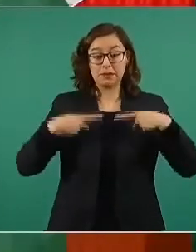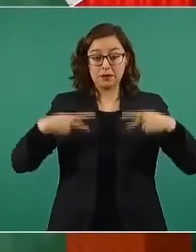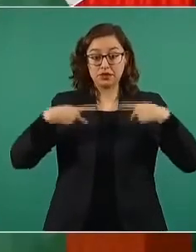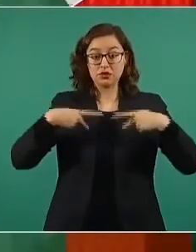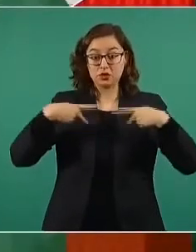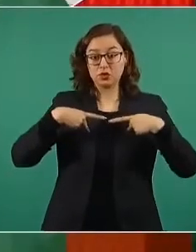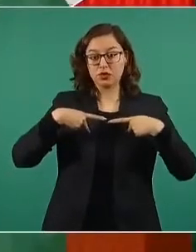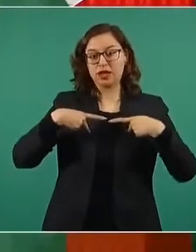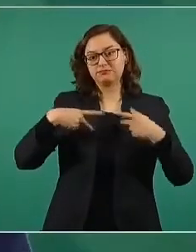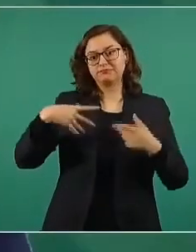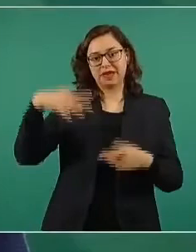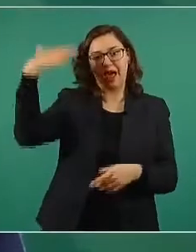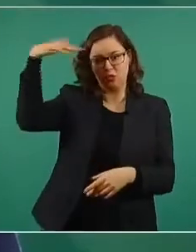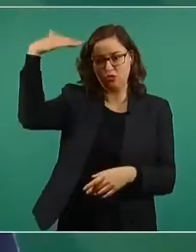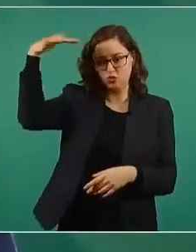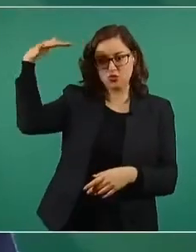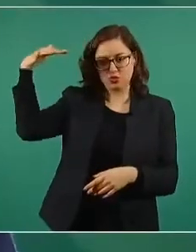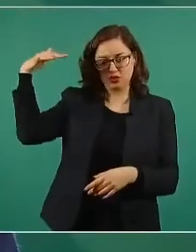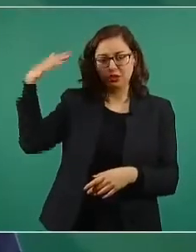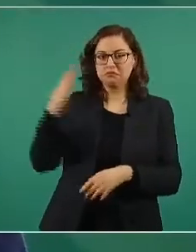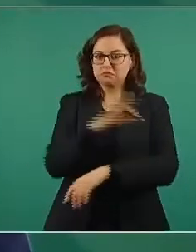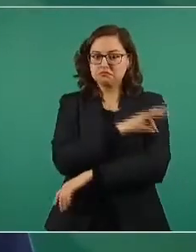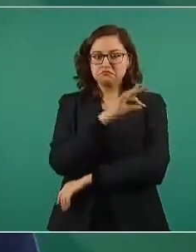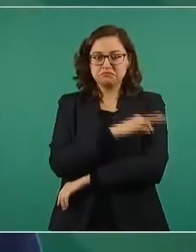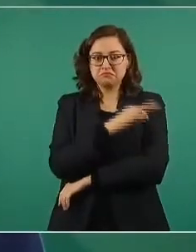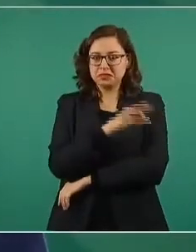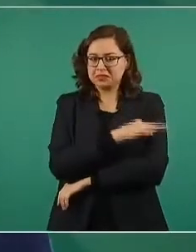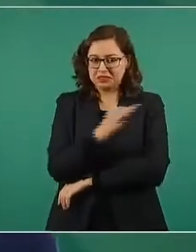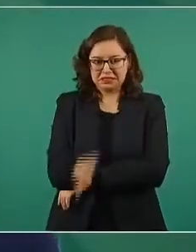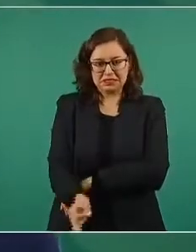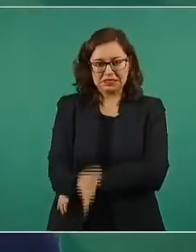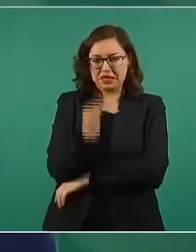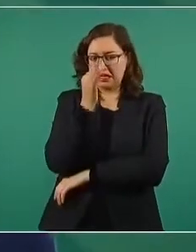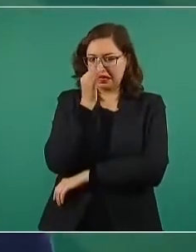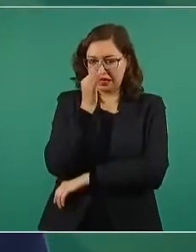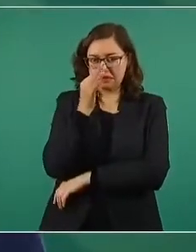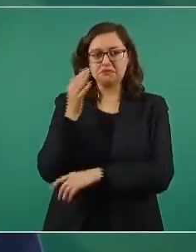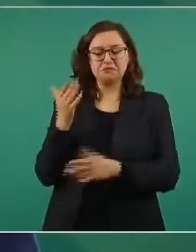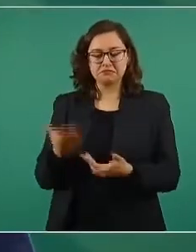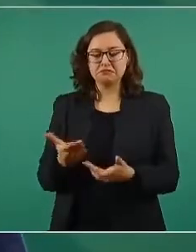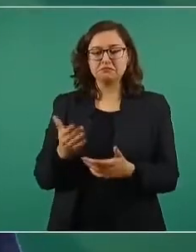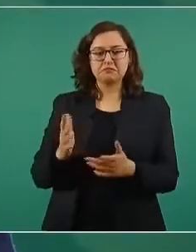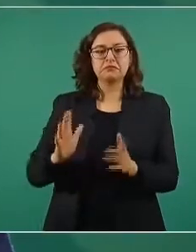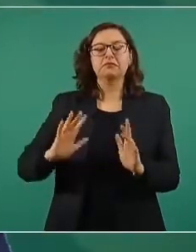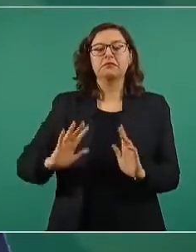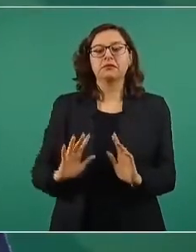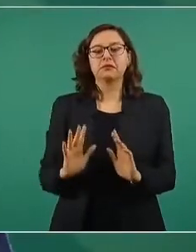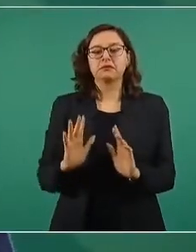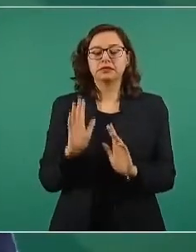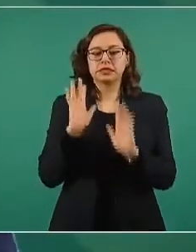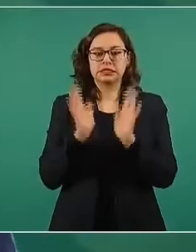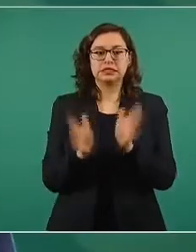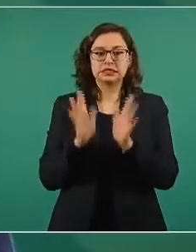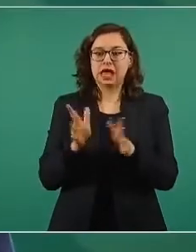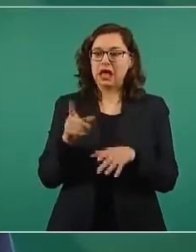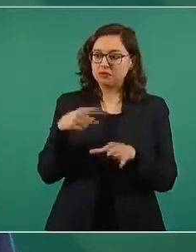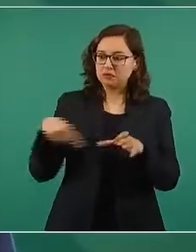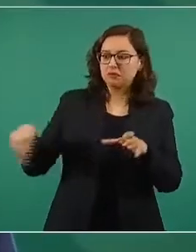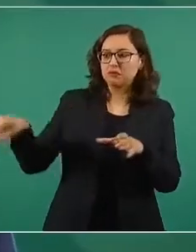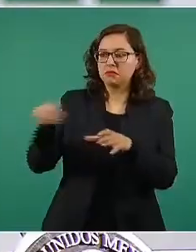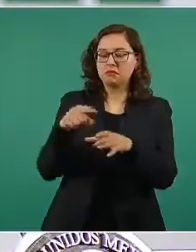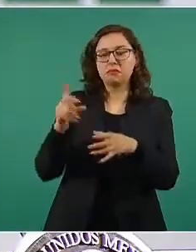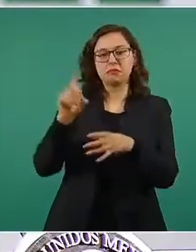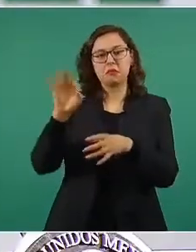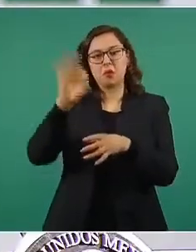la que se puede vacunar en este momento, está vacunada. Ya lo hemos logrado, ya estamos más allá de la tercera parte, y vamos desde